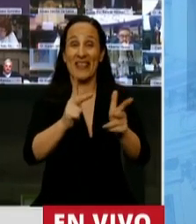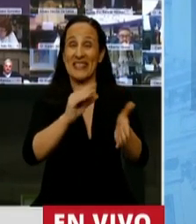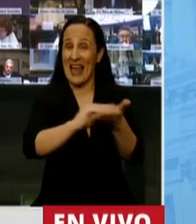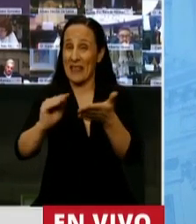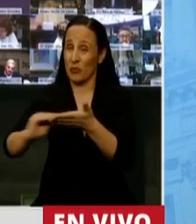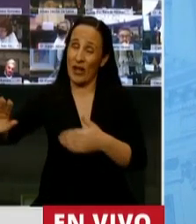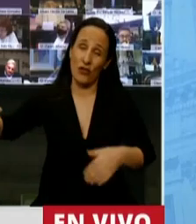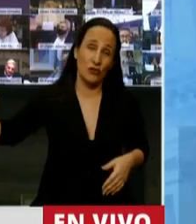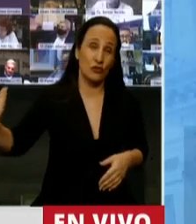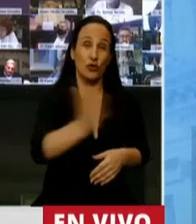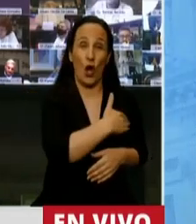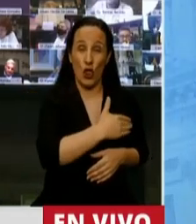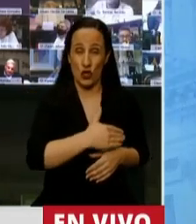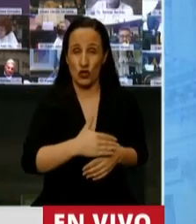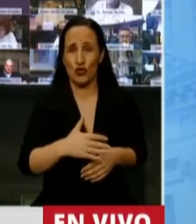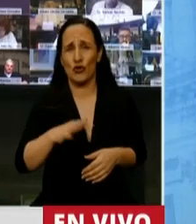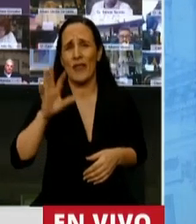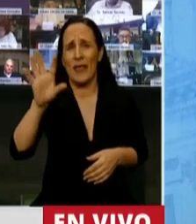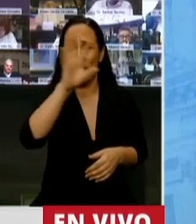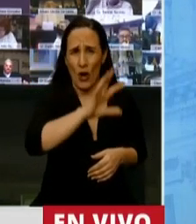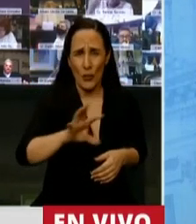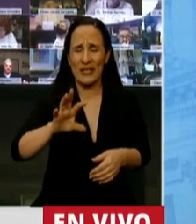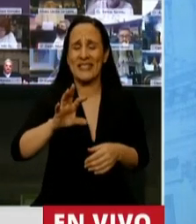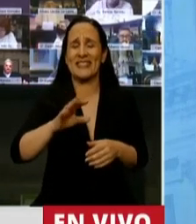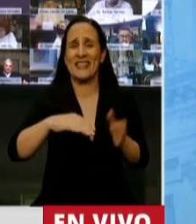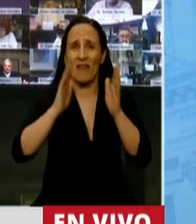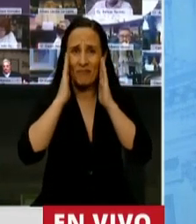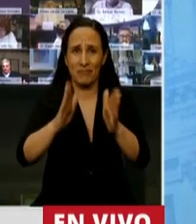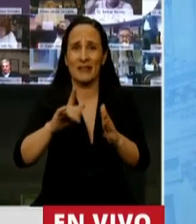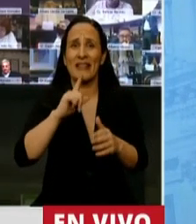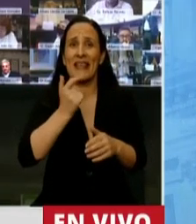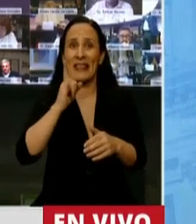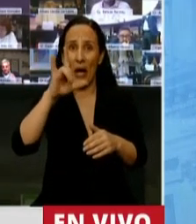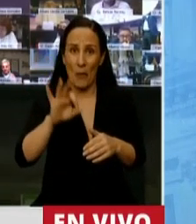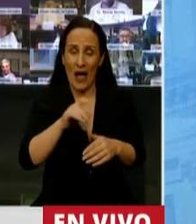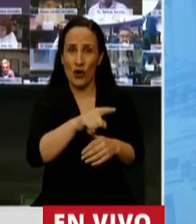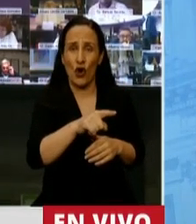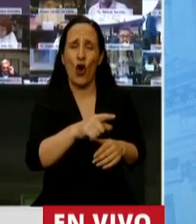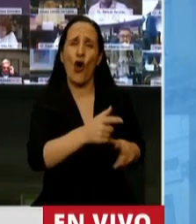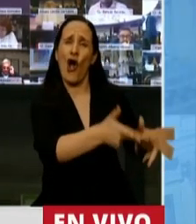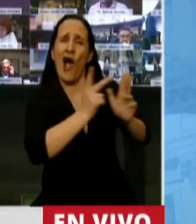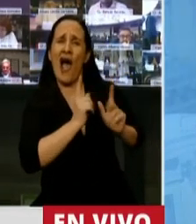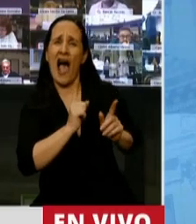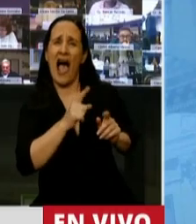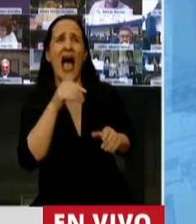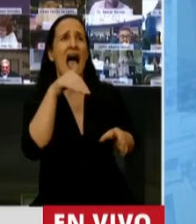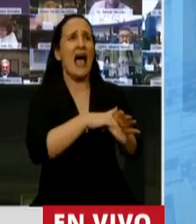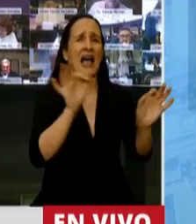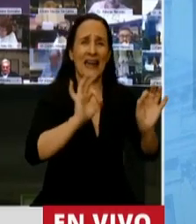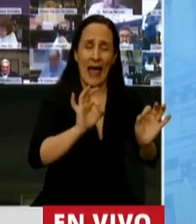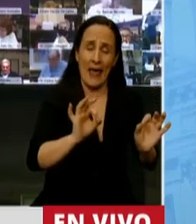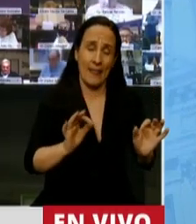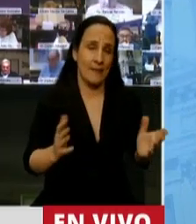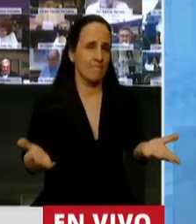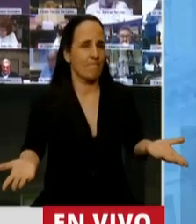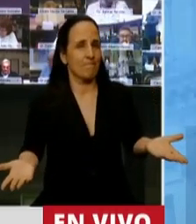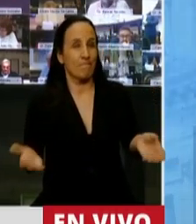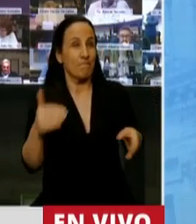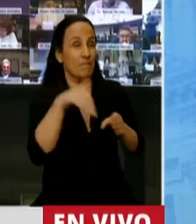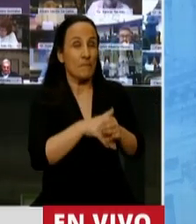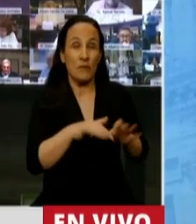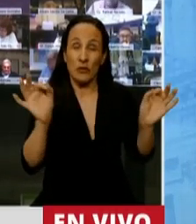de las provincias tabacaleras que son de la oposición, que no me digan que se van a abstener, porque la verdad que si se